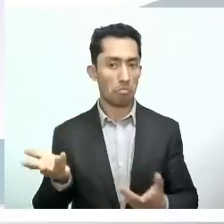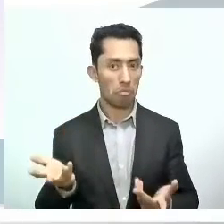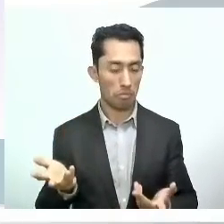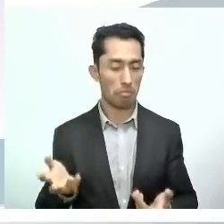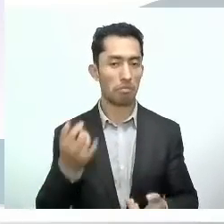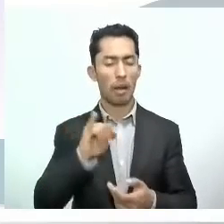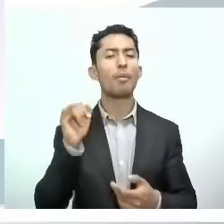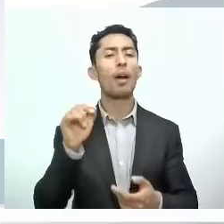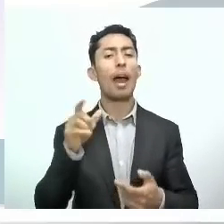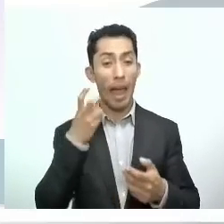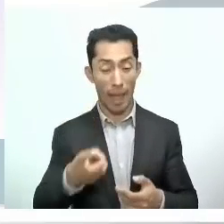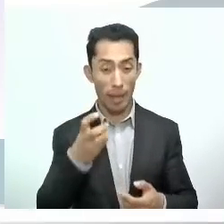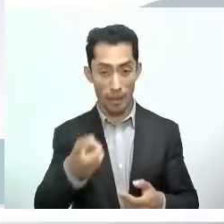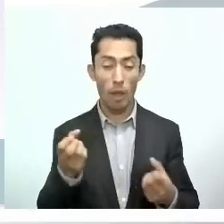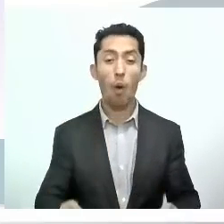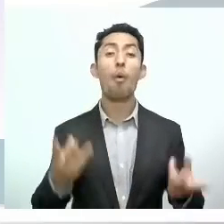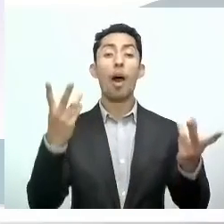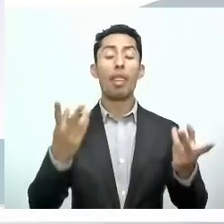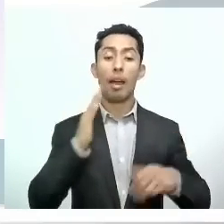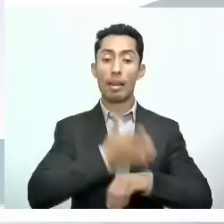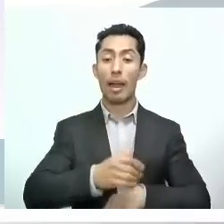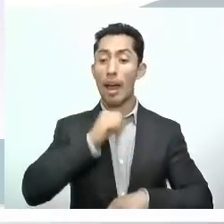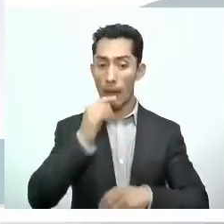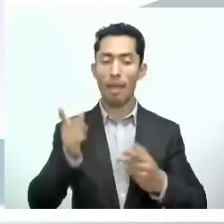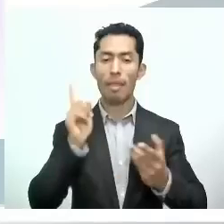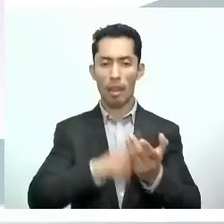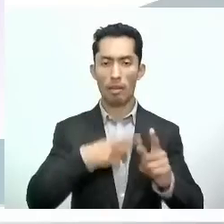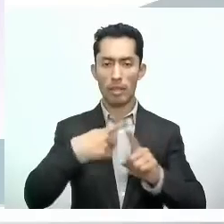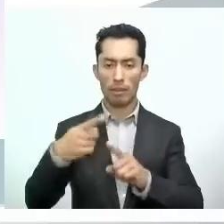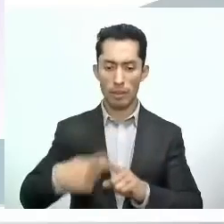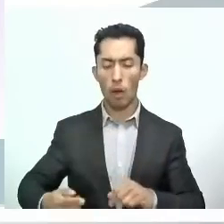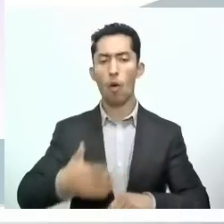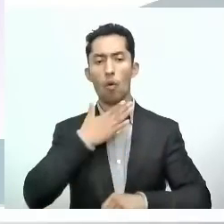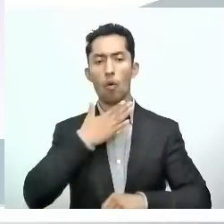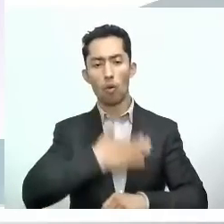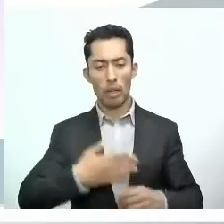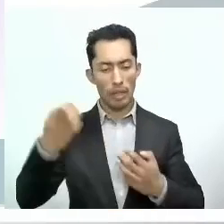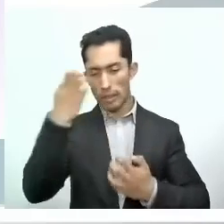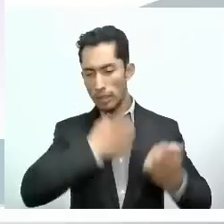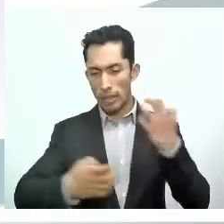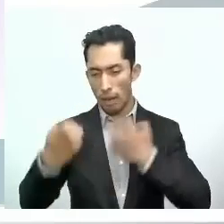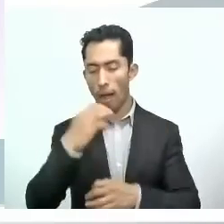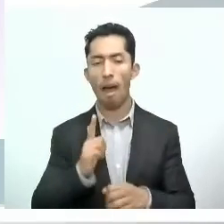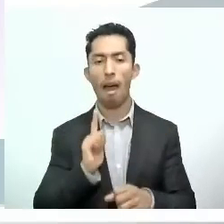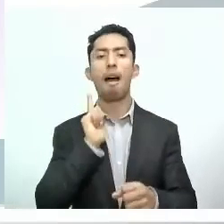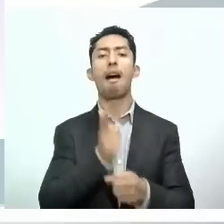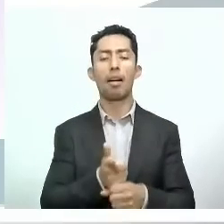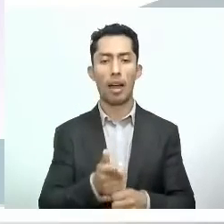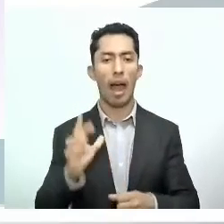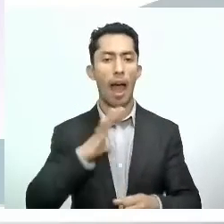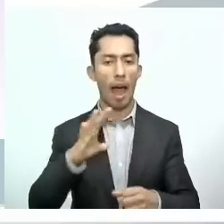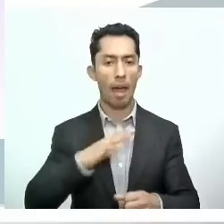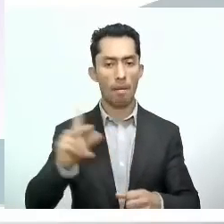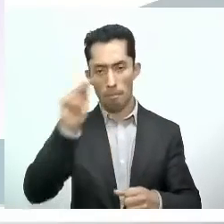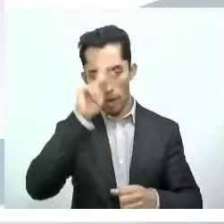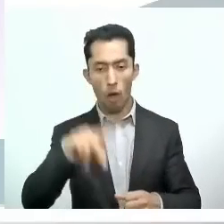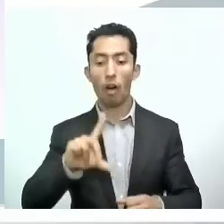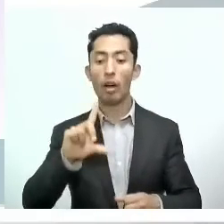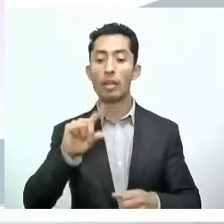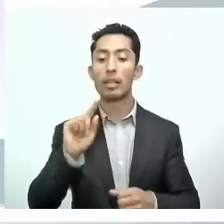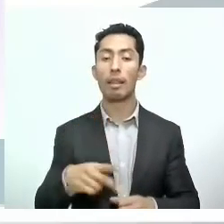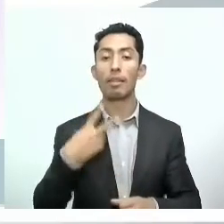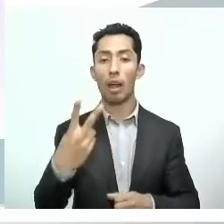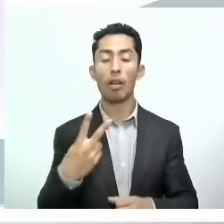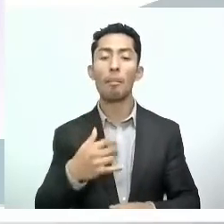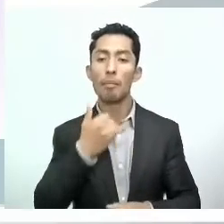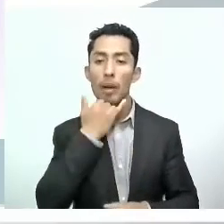este índice en los sistemas y las estructuras de justicia, vemos cómo aumenta a 72, no lo